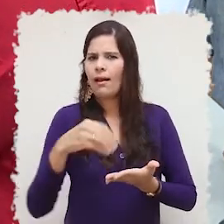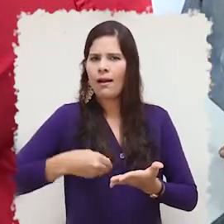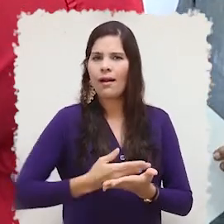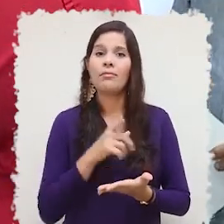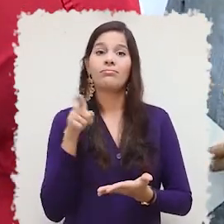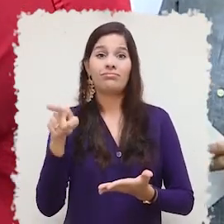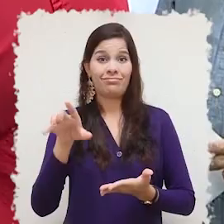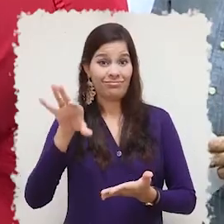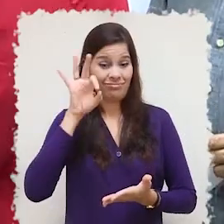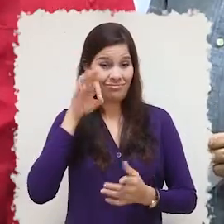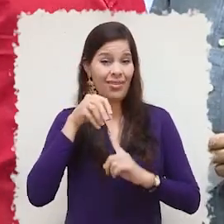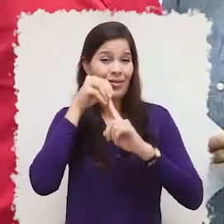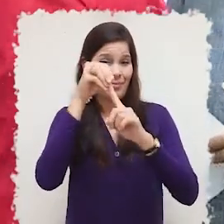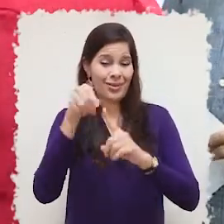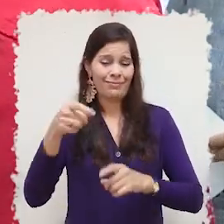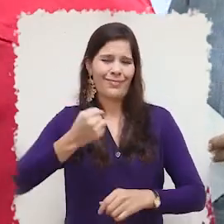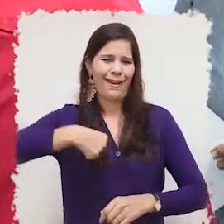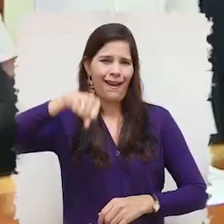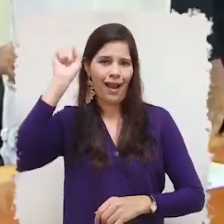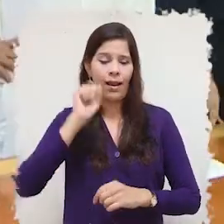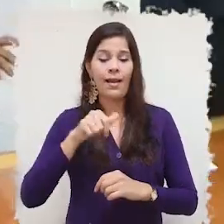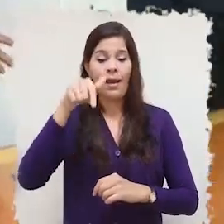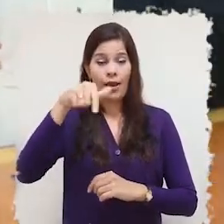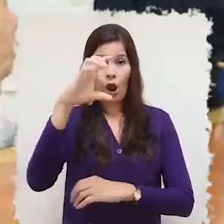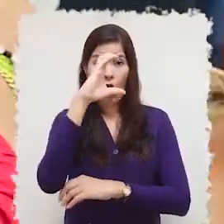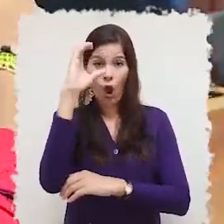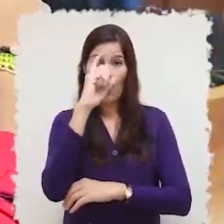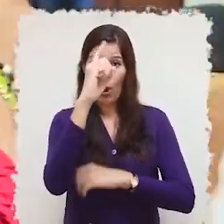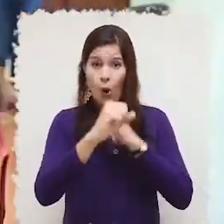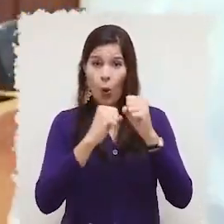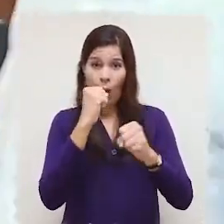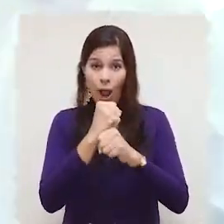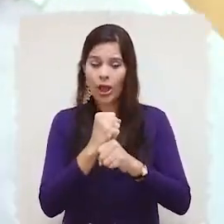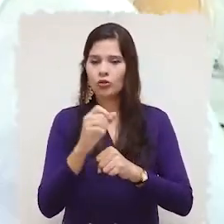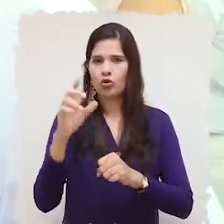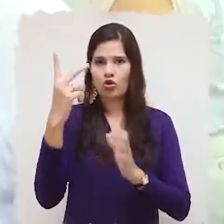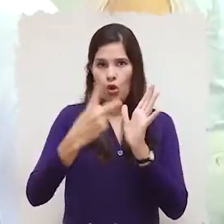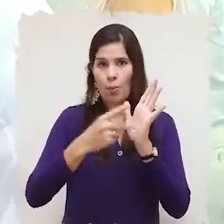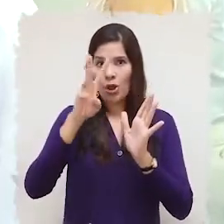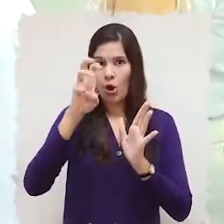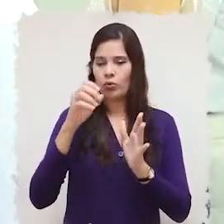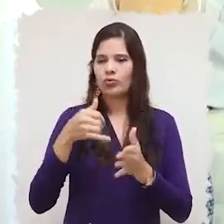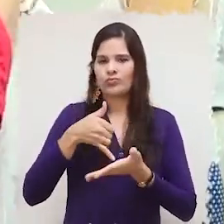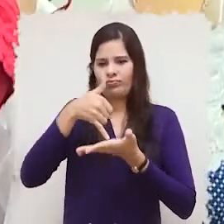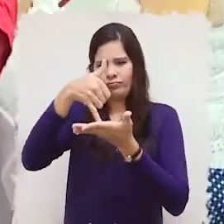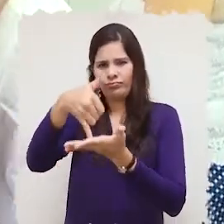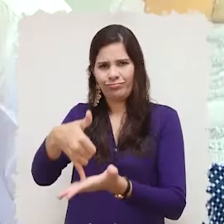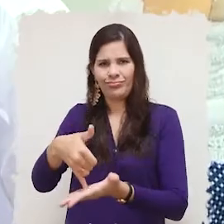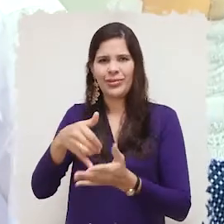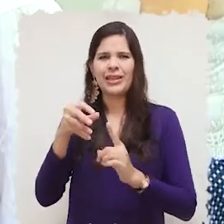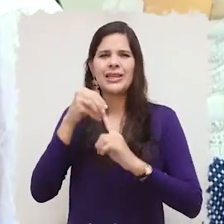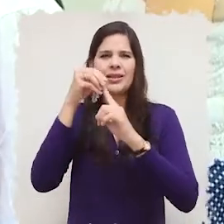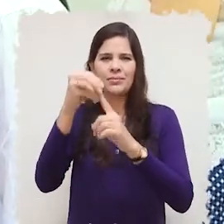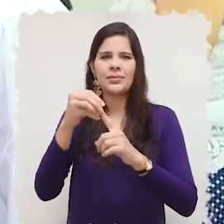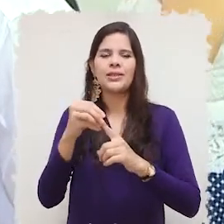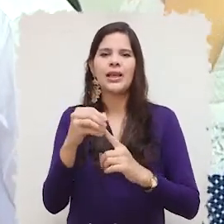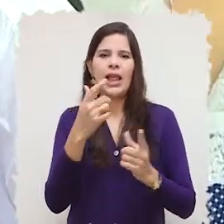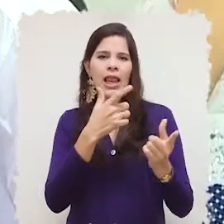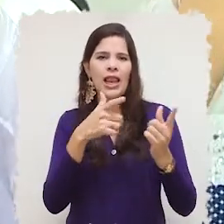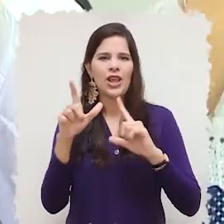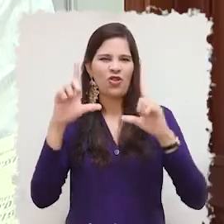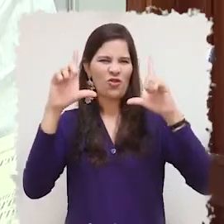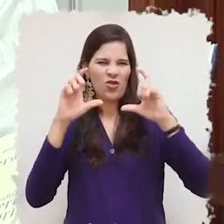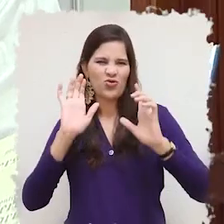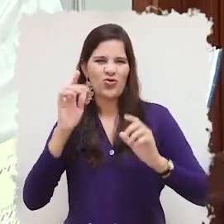mundial. Fue escogido como compositor del año en tres ocasiones. En el 2008 obtuvo el Grammy Latino con la canción titulada Listo para la